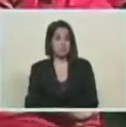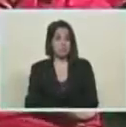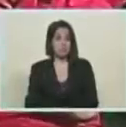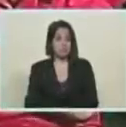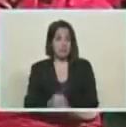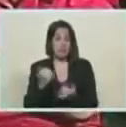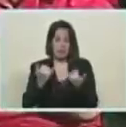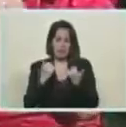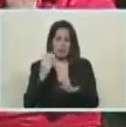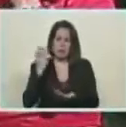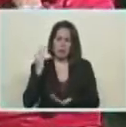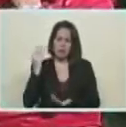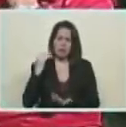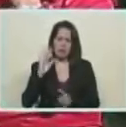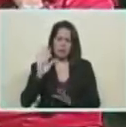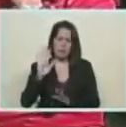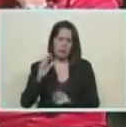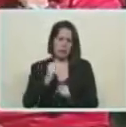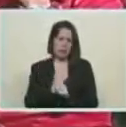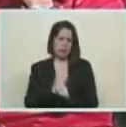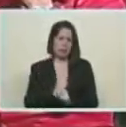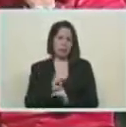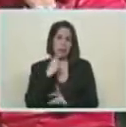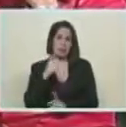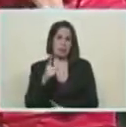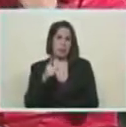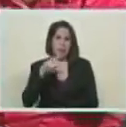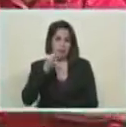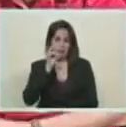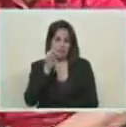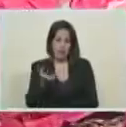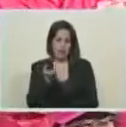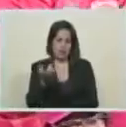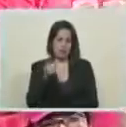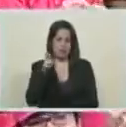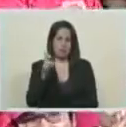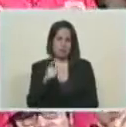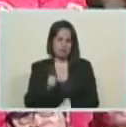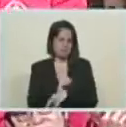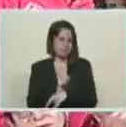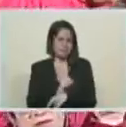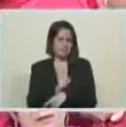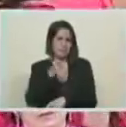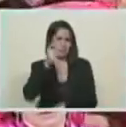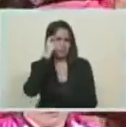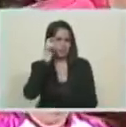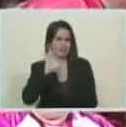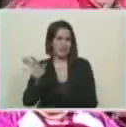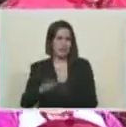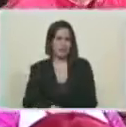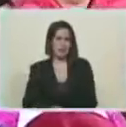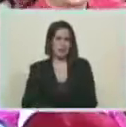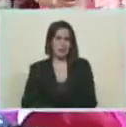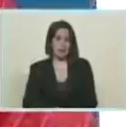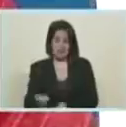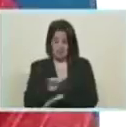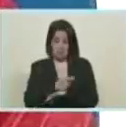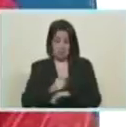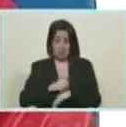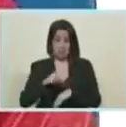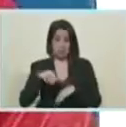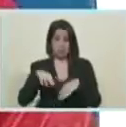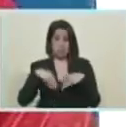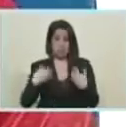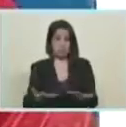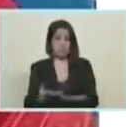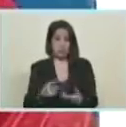Ya venimos, ya volvemos. Ya el café calientico ahí que ya volvemos. Esto es cuestión de un día. Un día, compadre. Ni